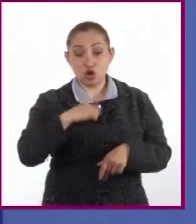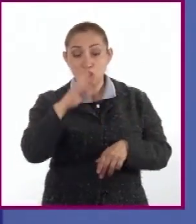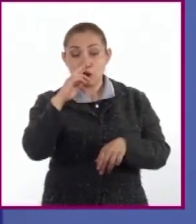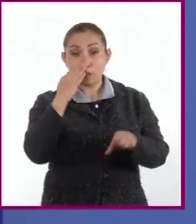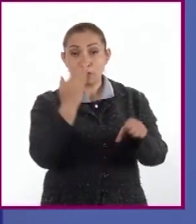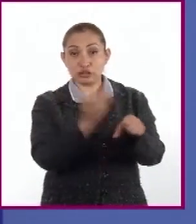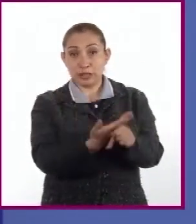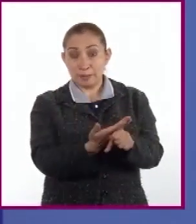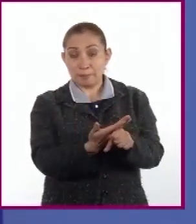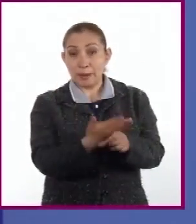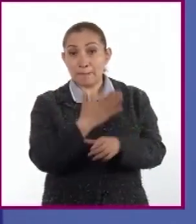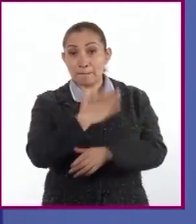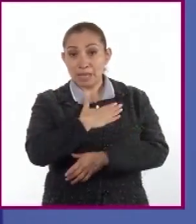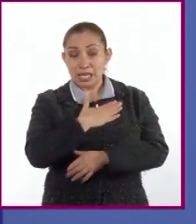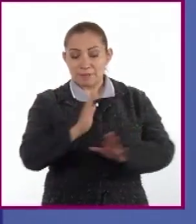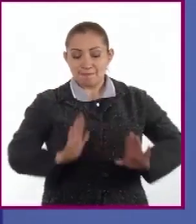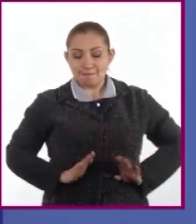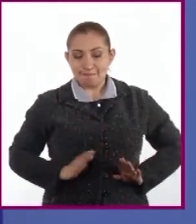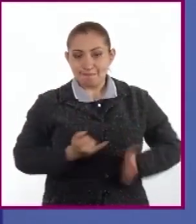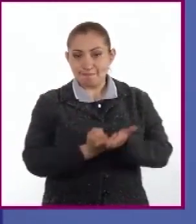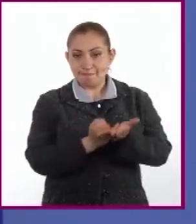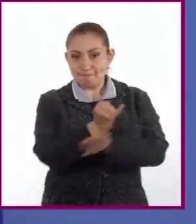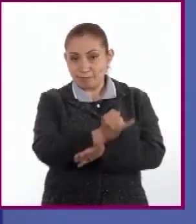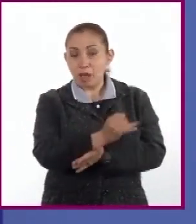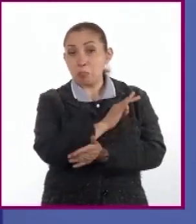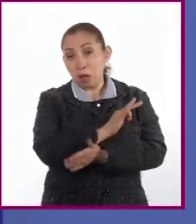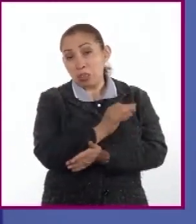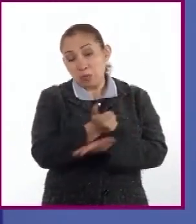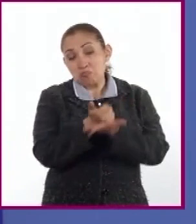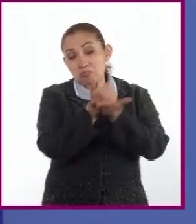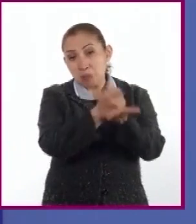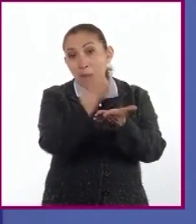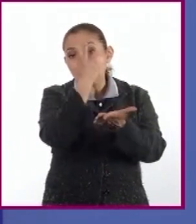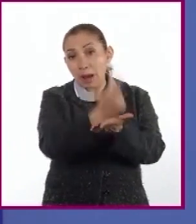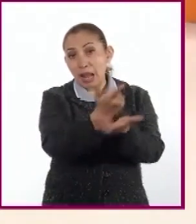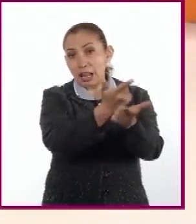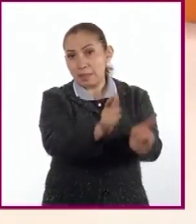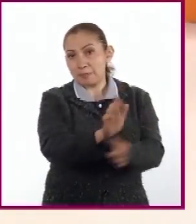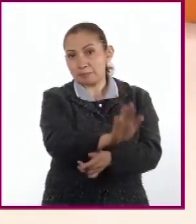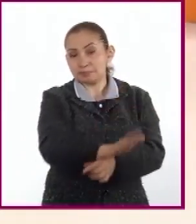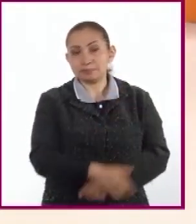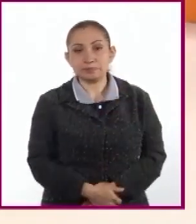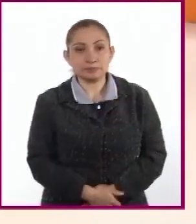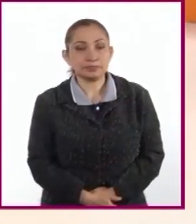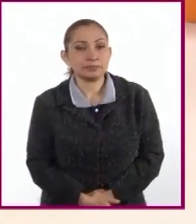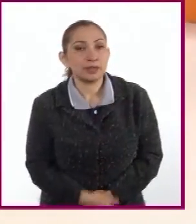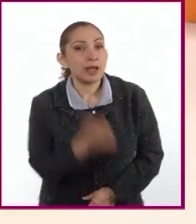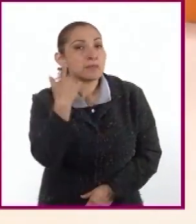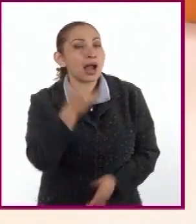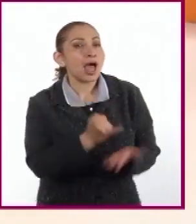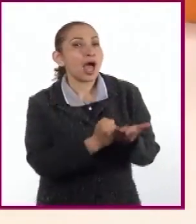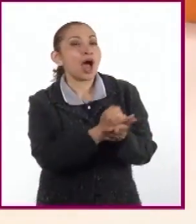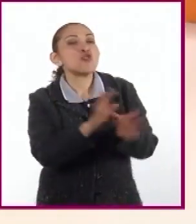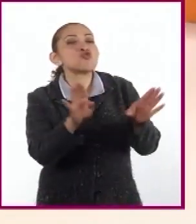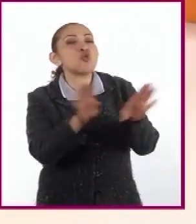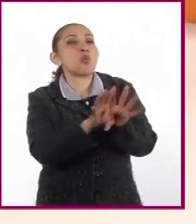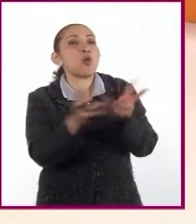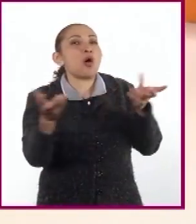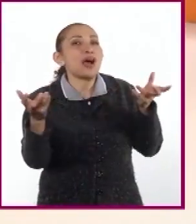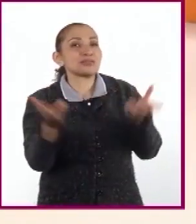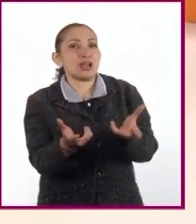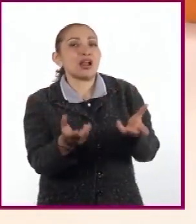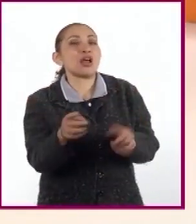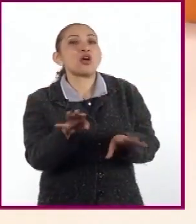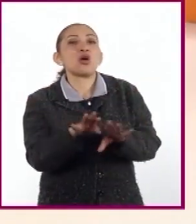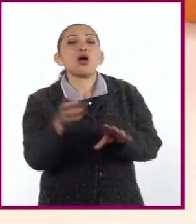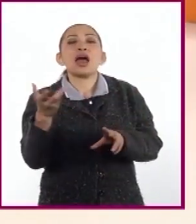responsabilizarse por su conducta puede ser una estrategia para ejercer la libertad, para decidir cómo reaccionar, qué